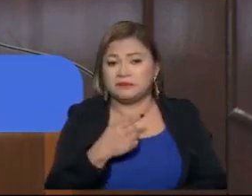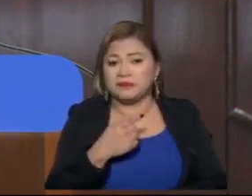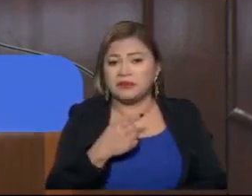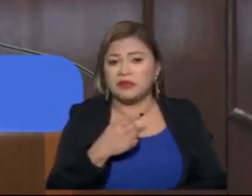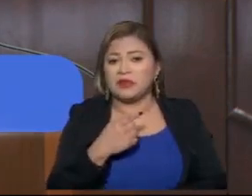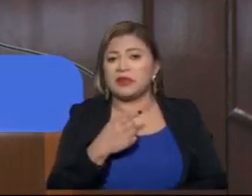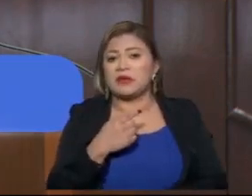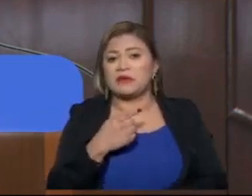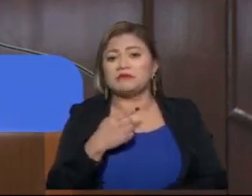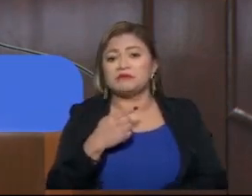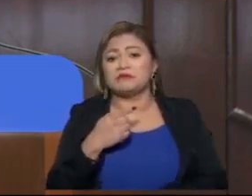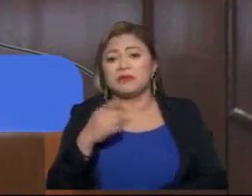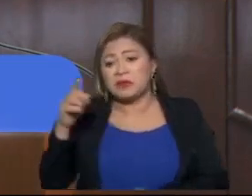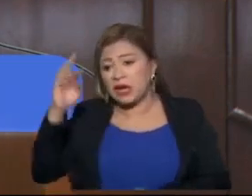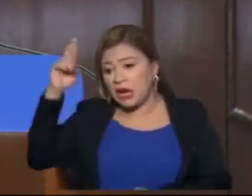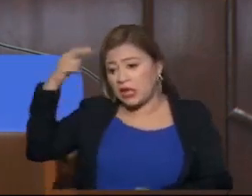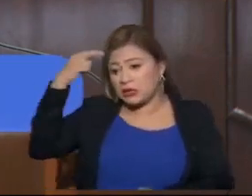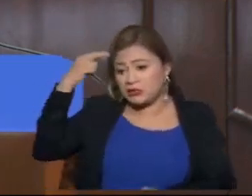o no la razón.